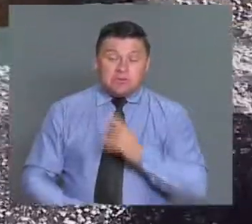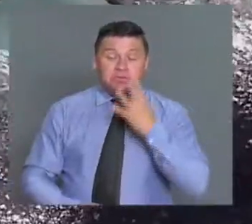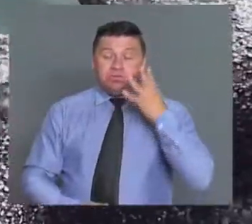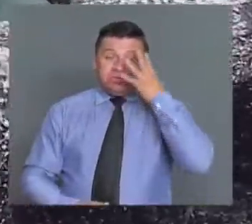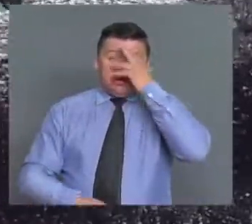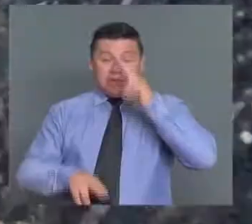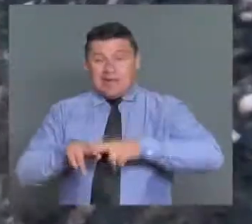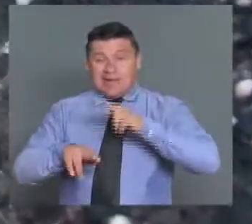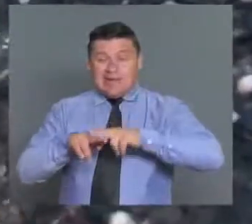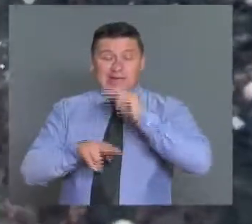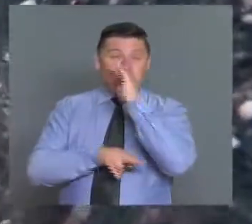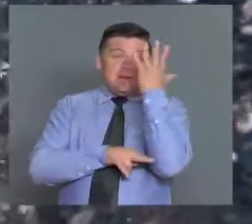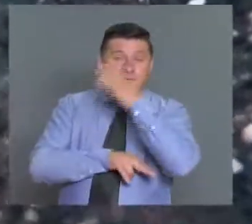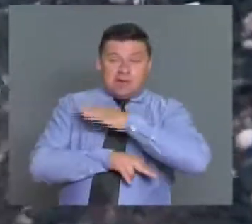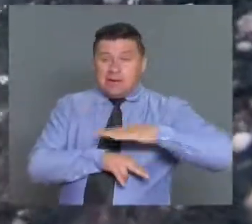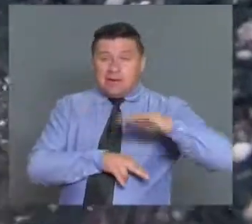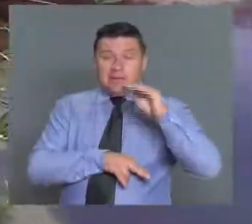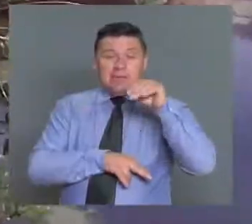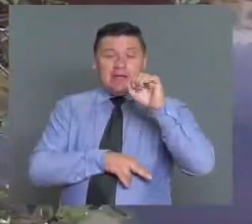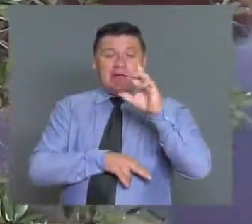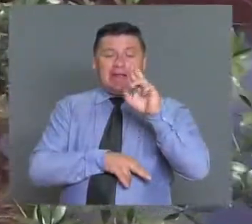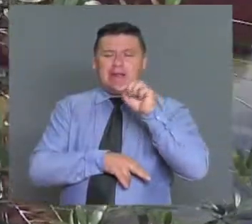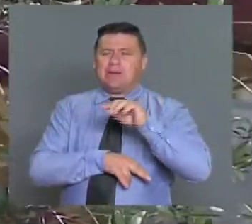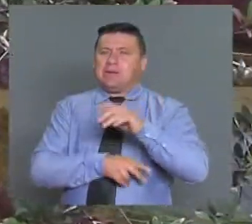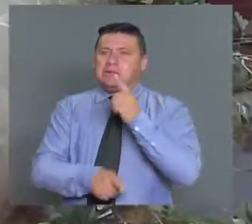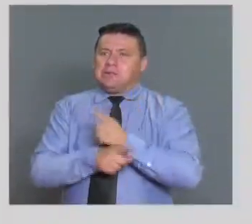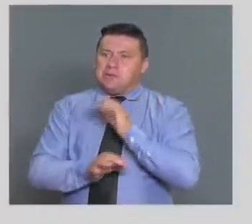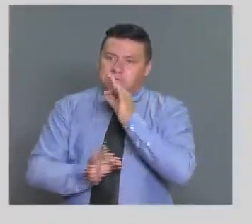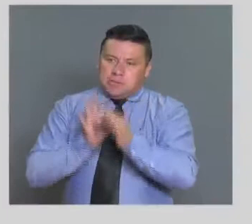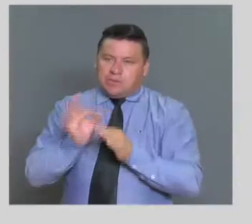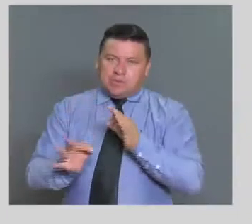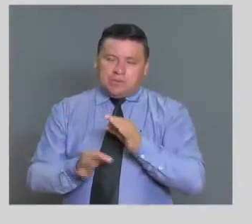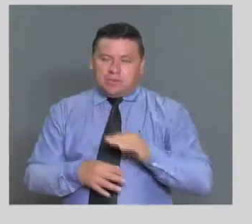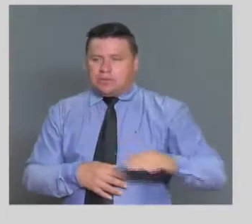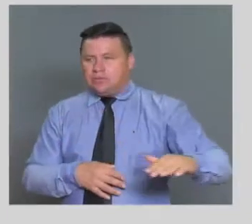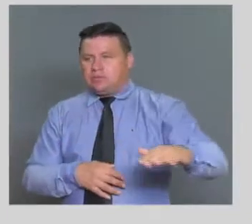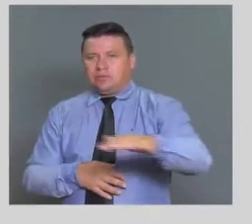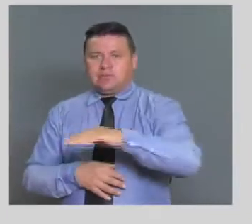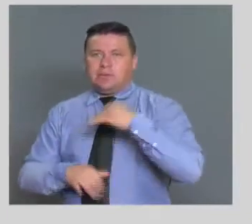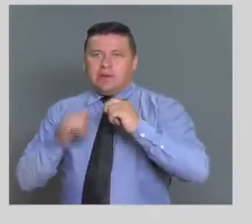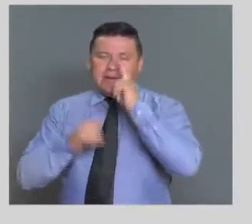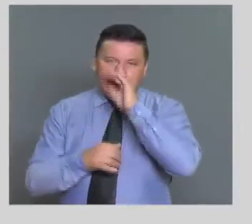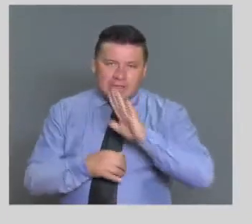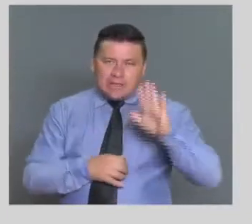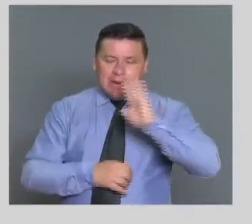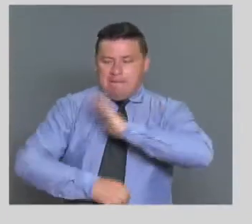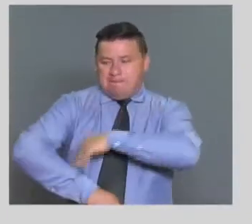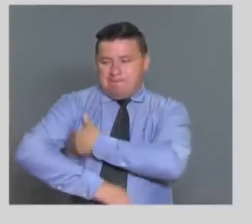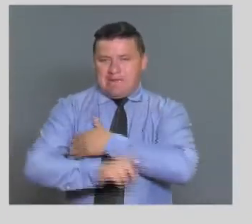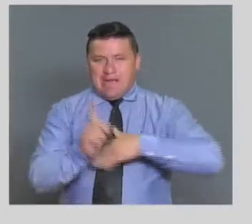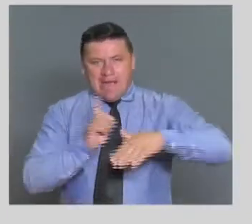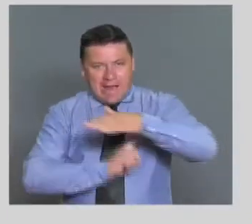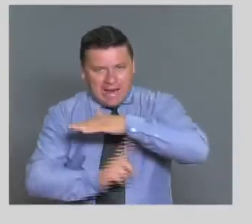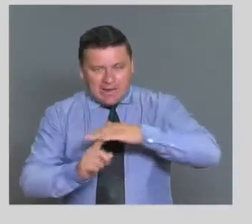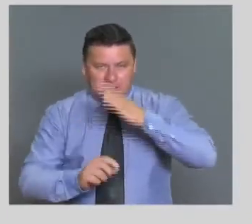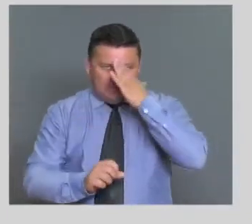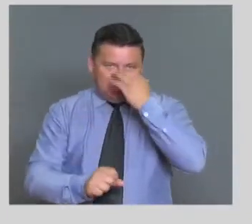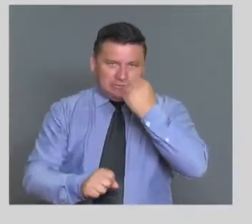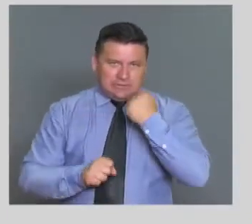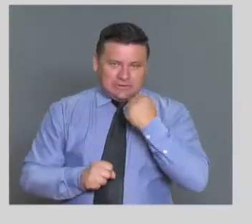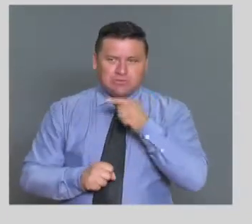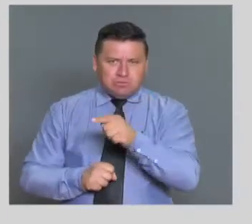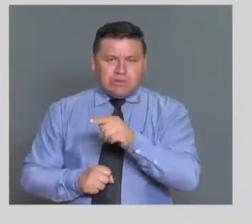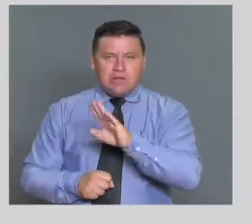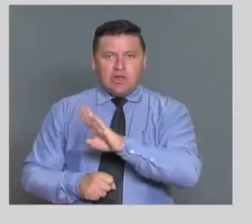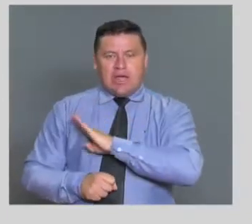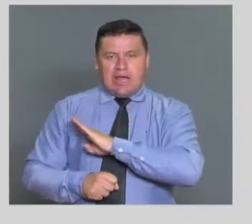de la naturaleza con la que cuenta la Macarena Meta es preservada por Cormacarena, Parques Nacionales, el Ministerio del Medio Ambiente, el Ejército Nacional y